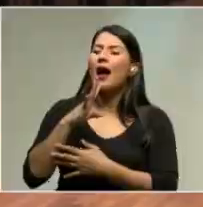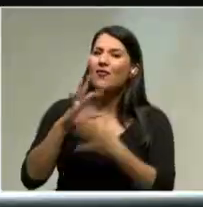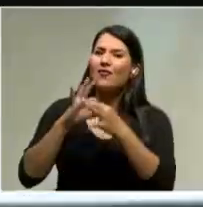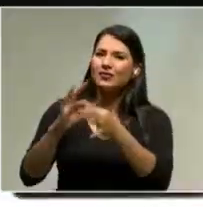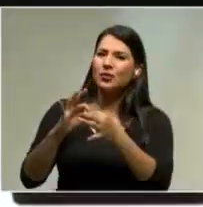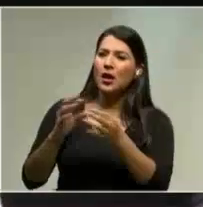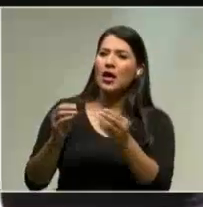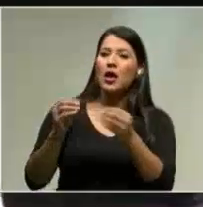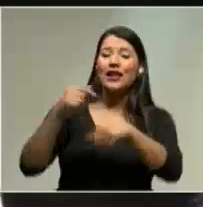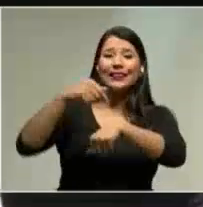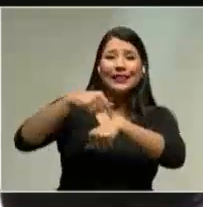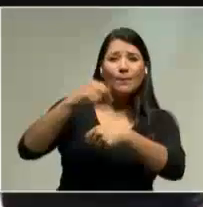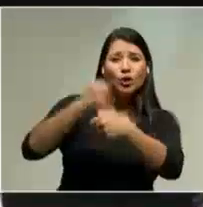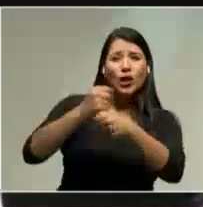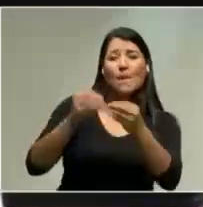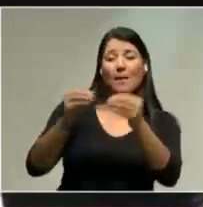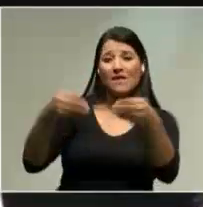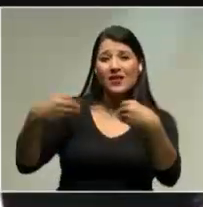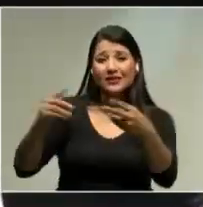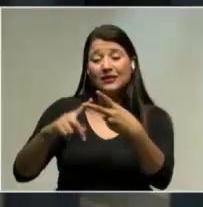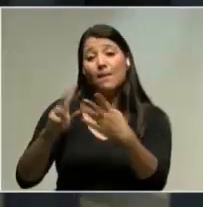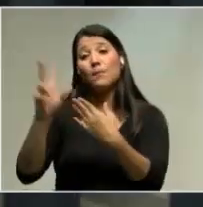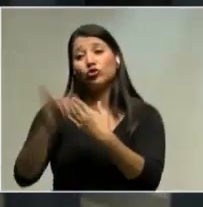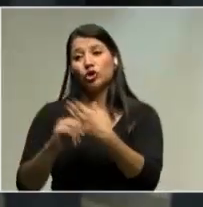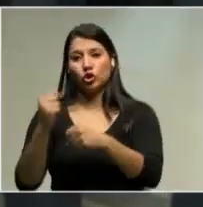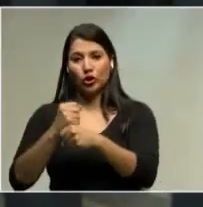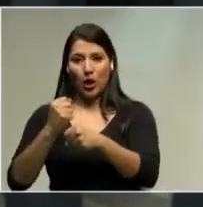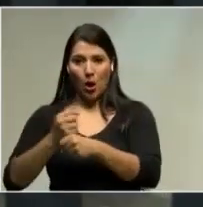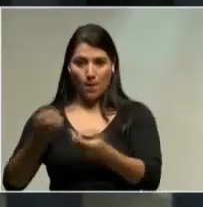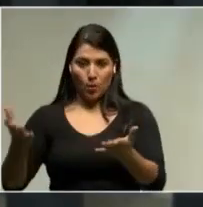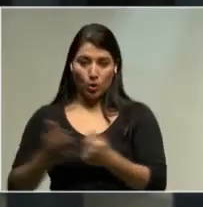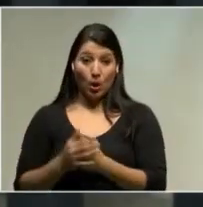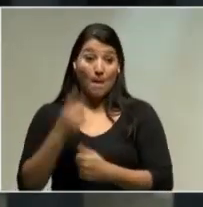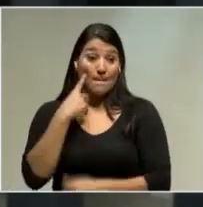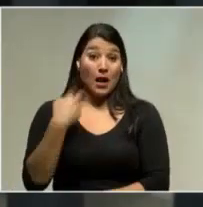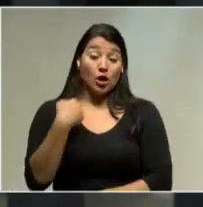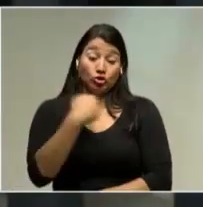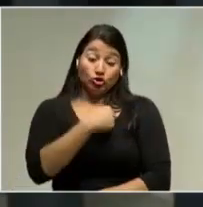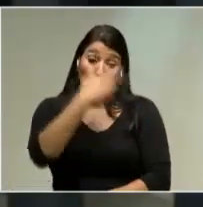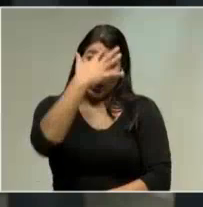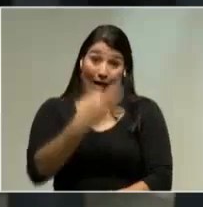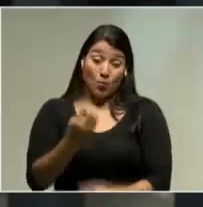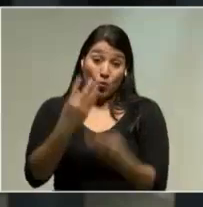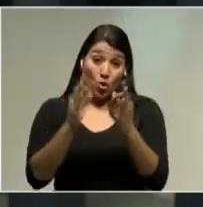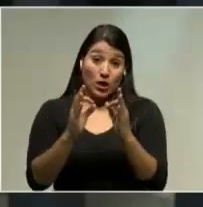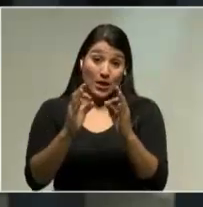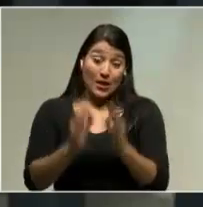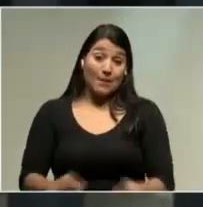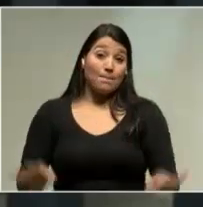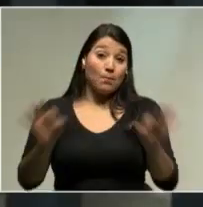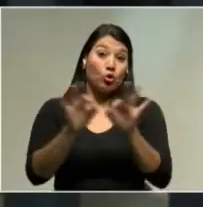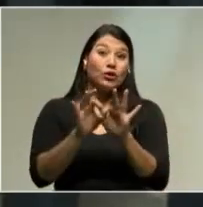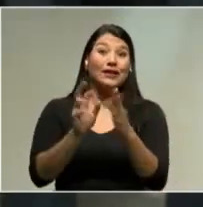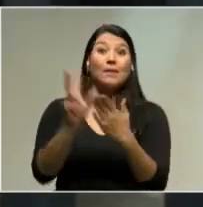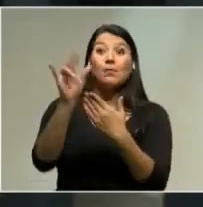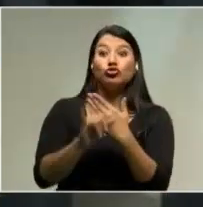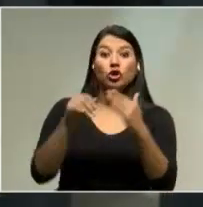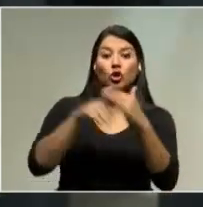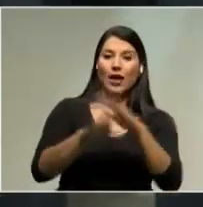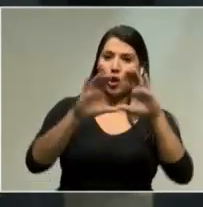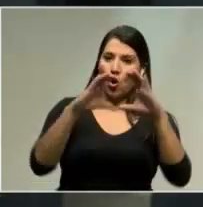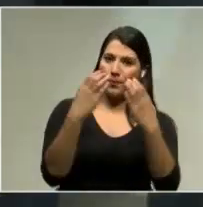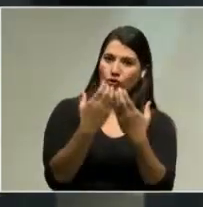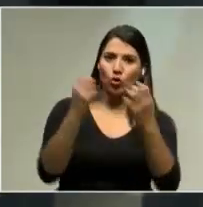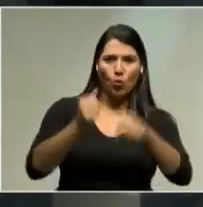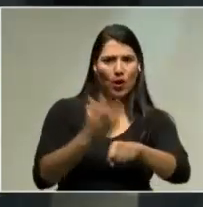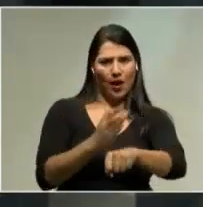jornada laboral y proyectos de obra pública. A nosotros nos interesa que los proyectos en las comisiones avancen, proyectos